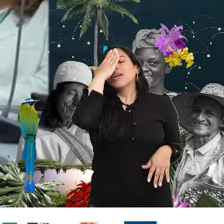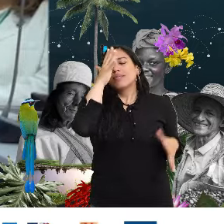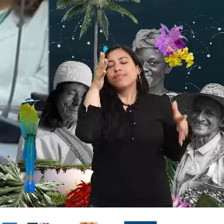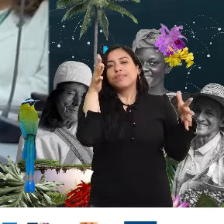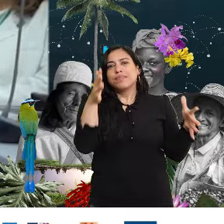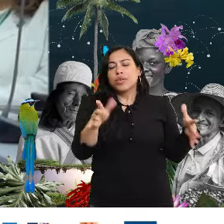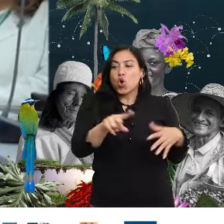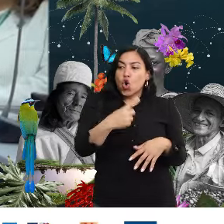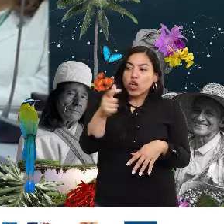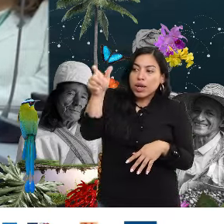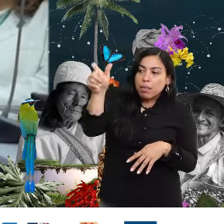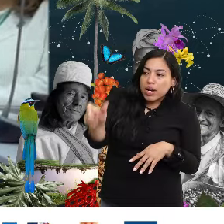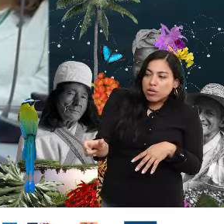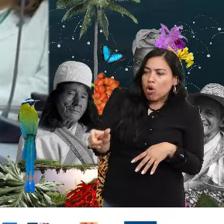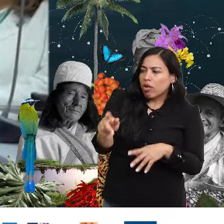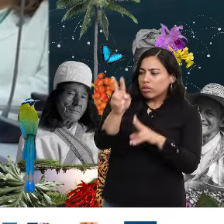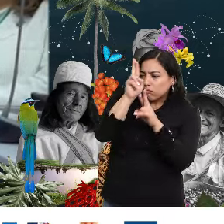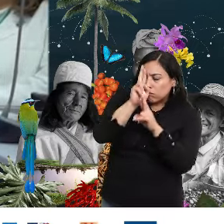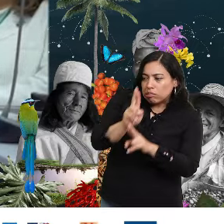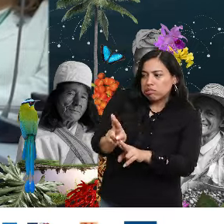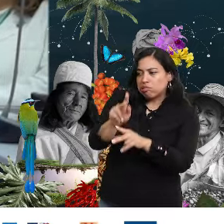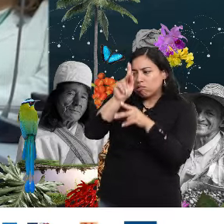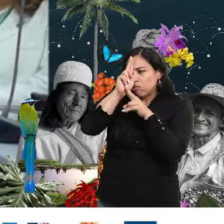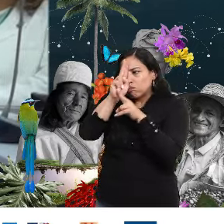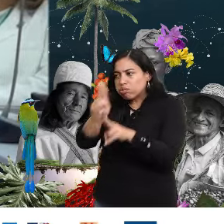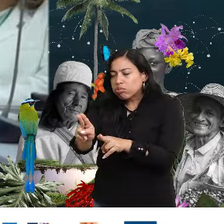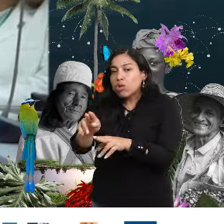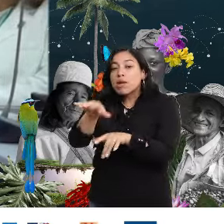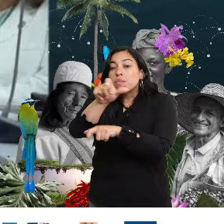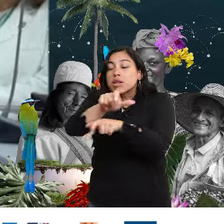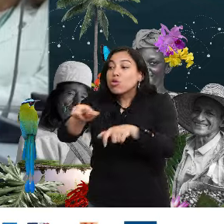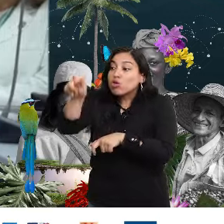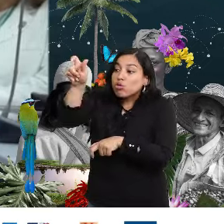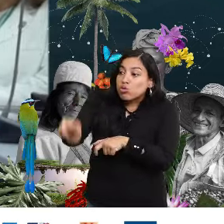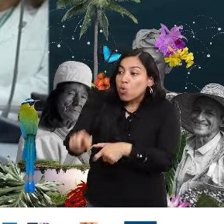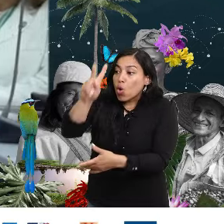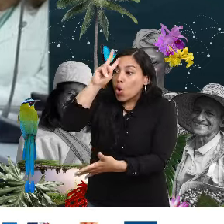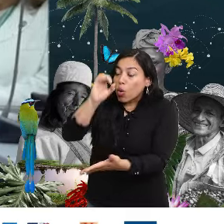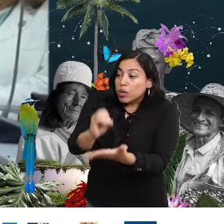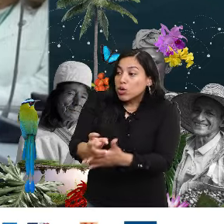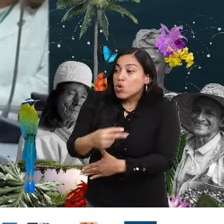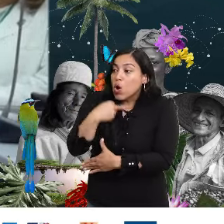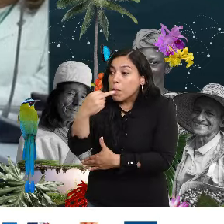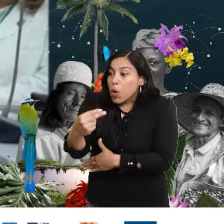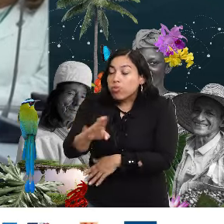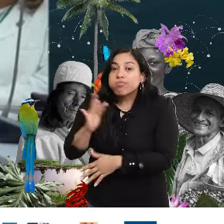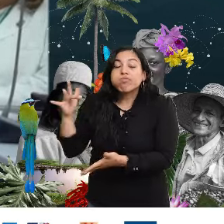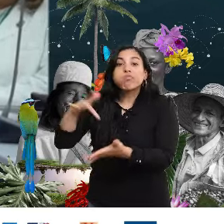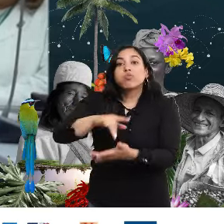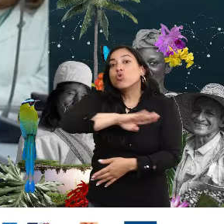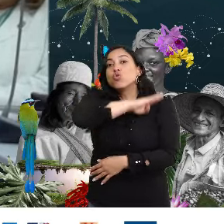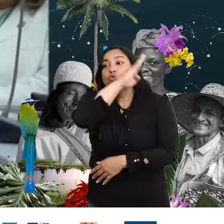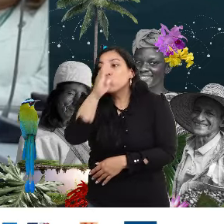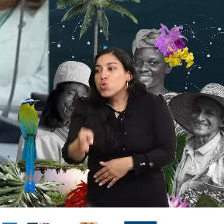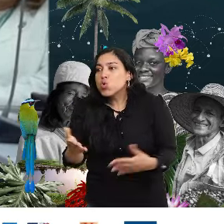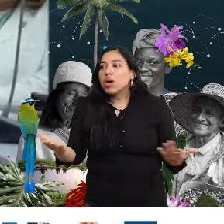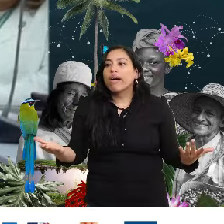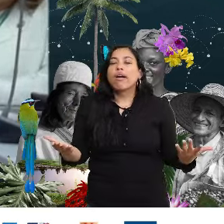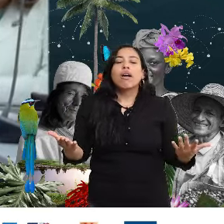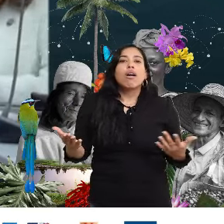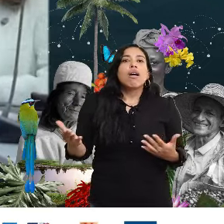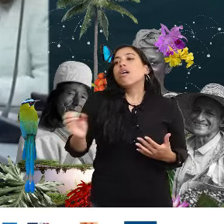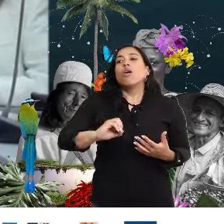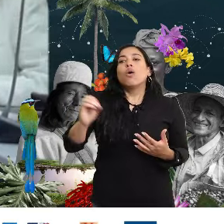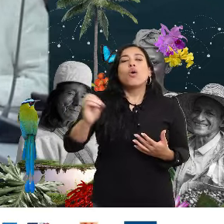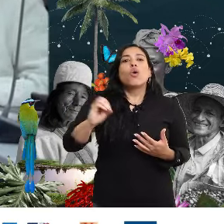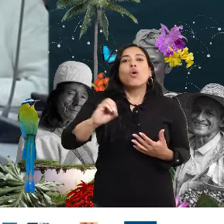reconocer al otro, ver al otro, y que la voz política del otro, que no ha estado, que no pertenece,